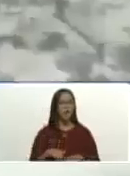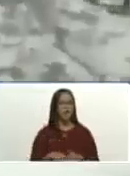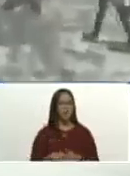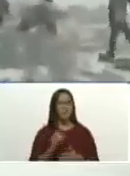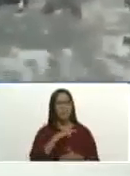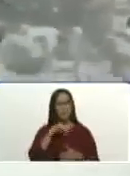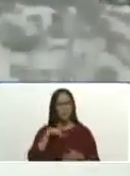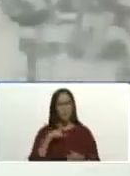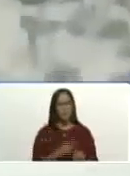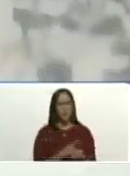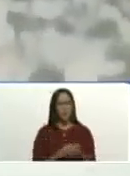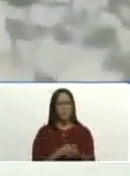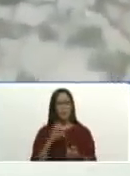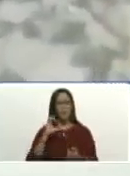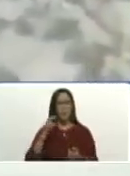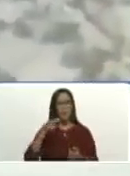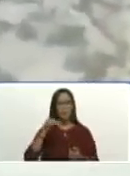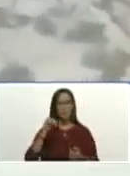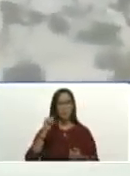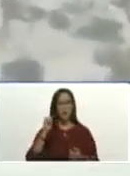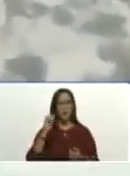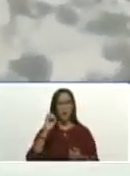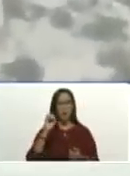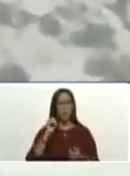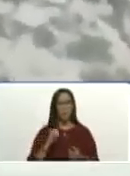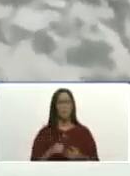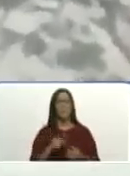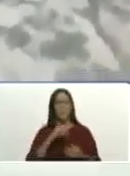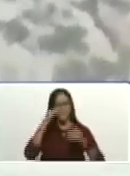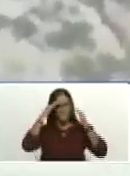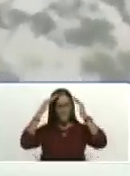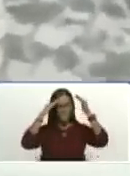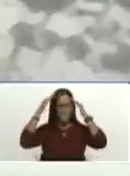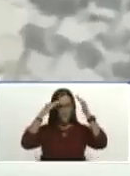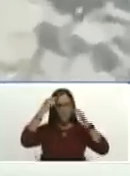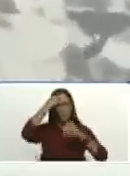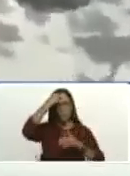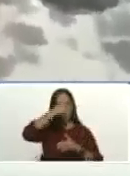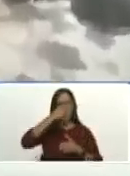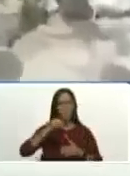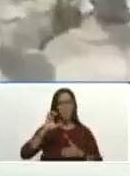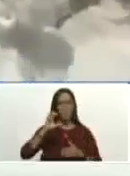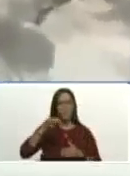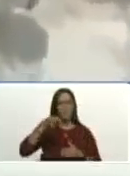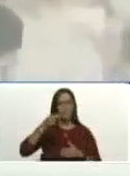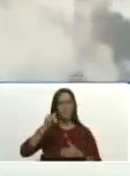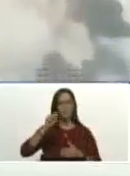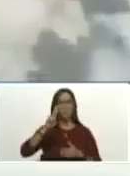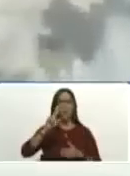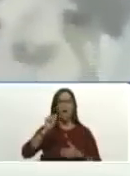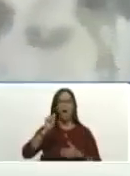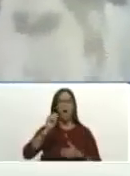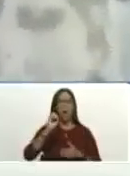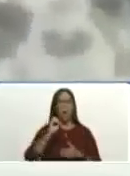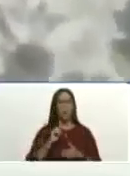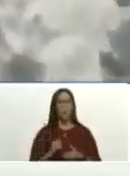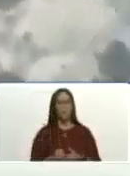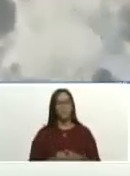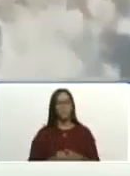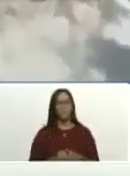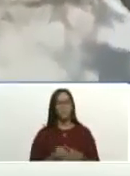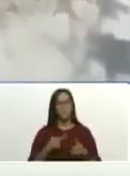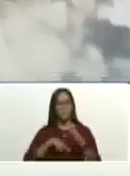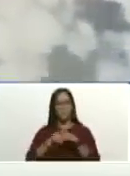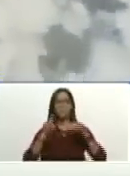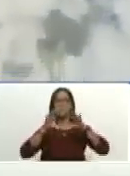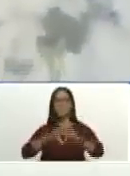Chuao, nuestras hermanas de Chuao, mi saludo al pueblo de Chuao, cómo el pueblo de Chuao salió a